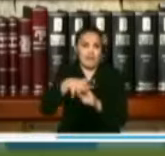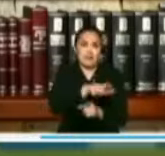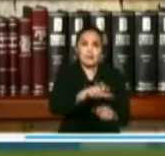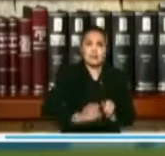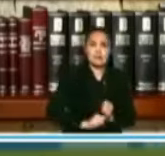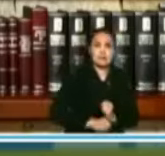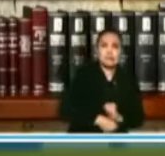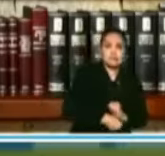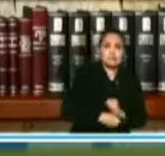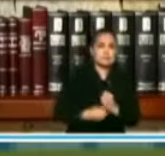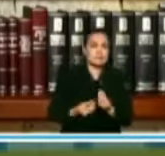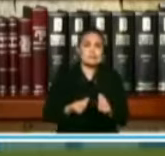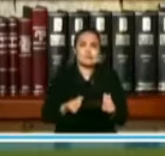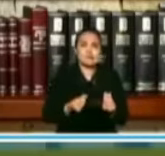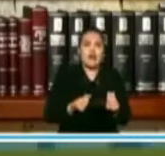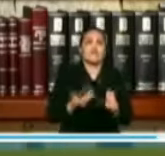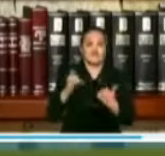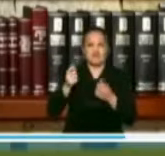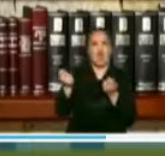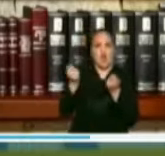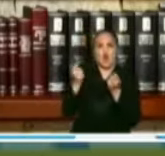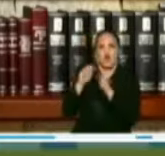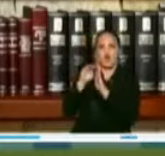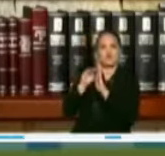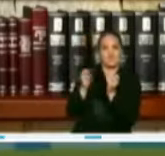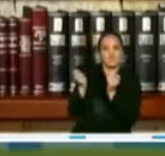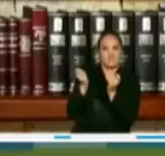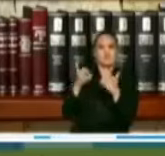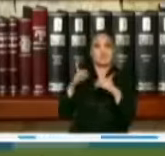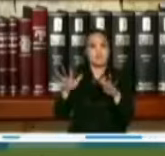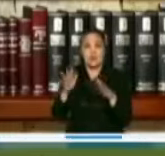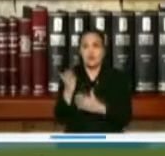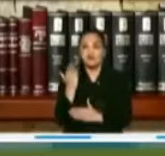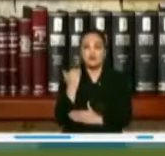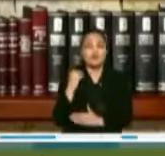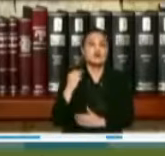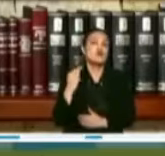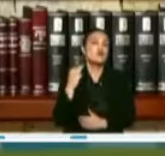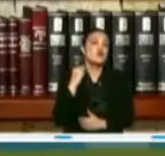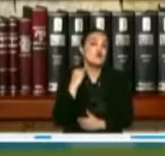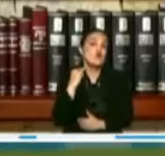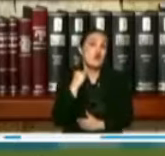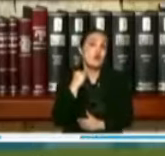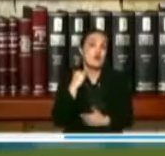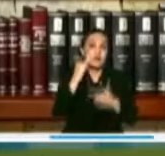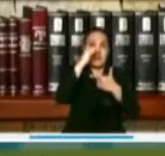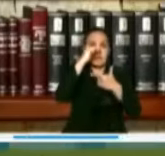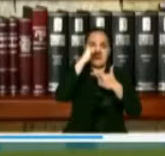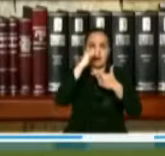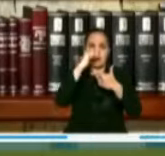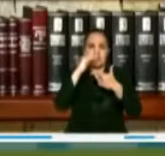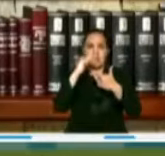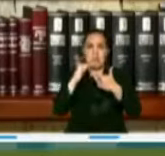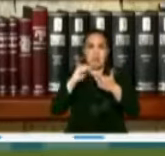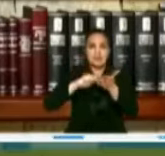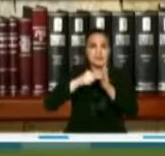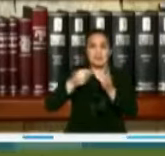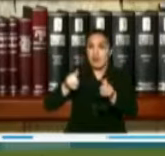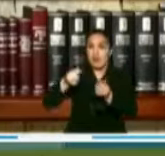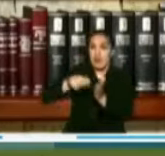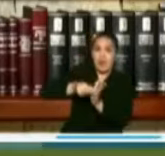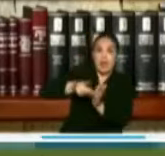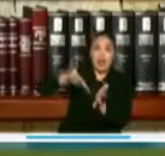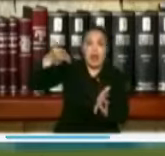Ya lo hizo con Patricia Bullrich, pero estamos el M-19, que fue la guerrilla en la que estuvo Gustavo